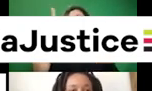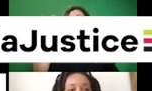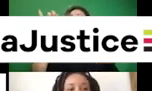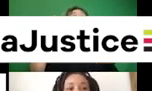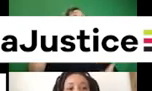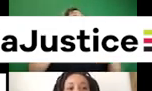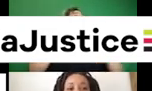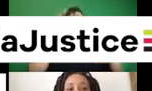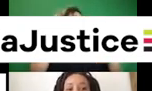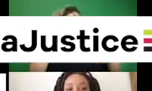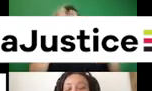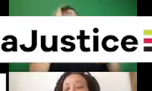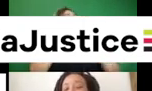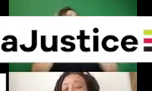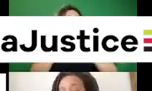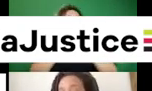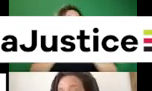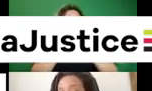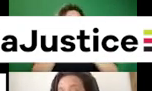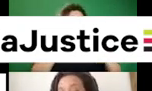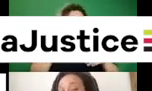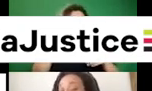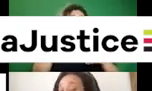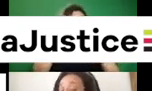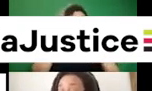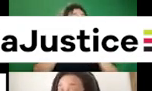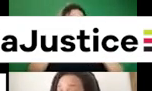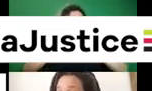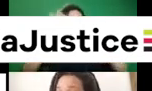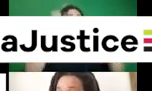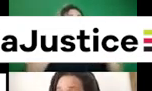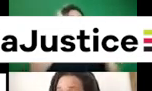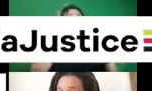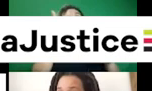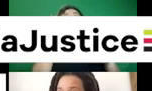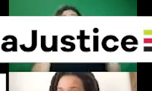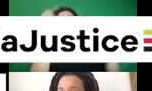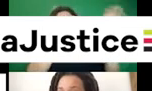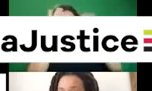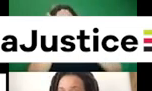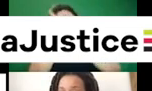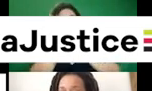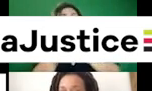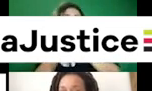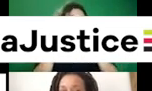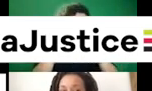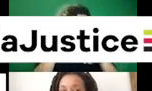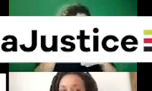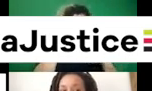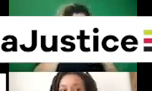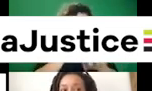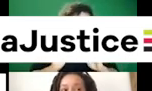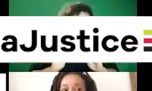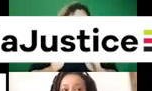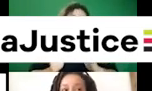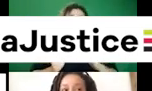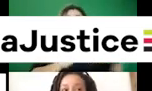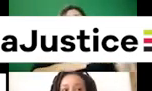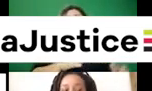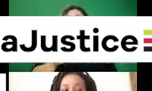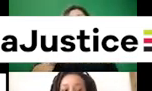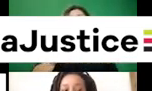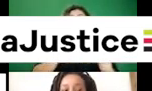adrián dice que está están grabando y se le va a compartir a quienes se registraron